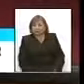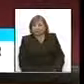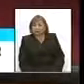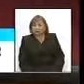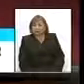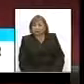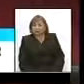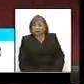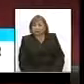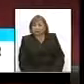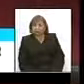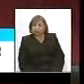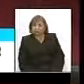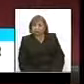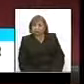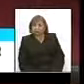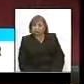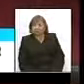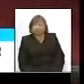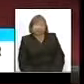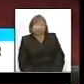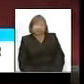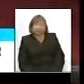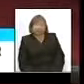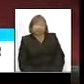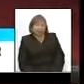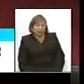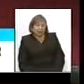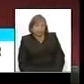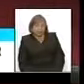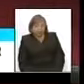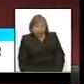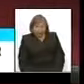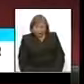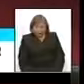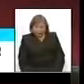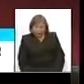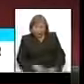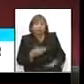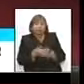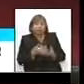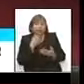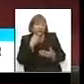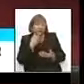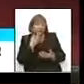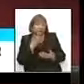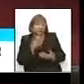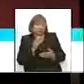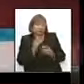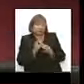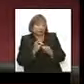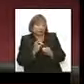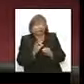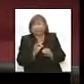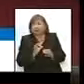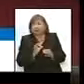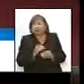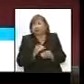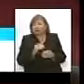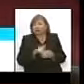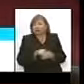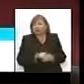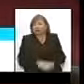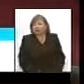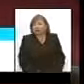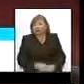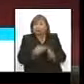proyecto. La esencia de este proyecto está contenida, la menciona pero no la dice expresamente, en